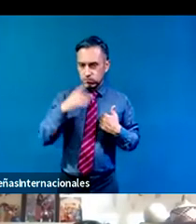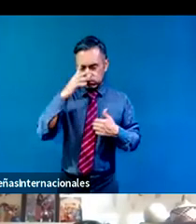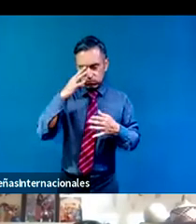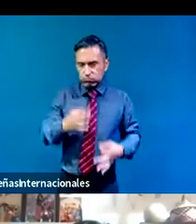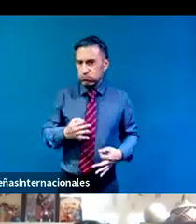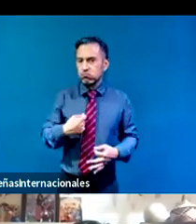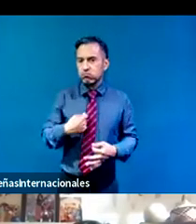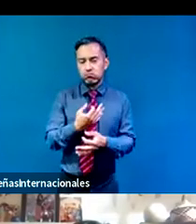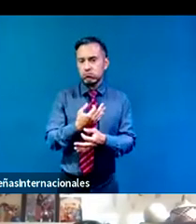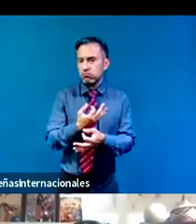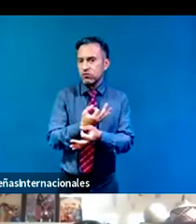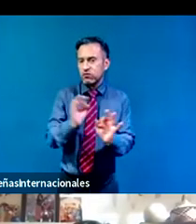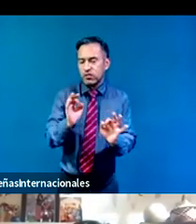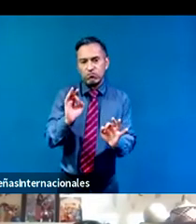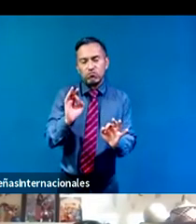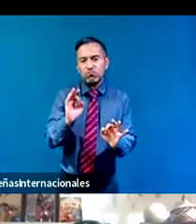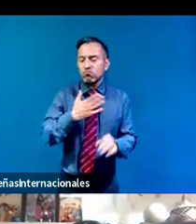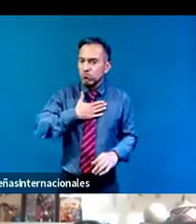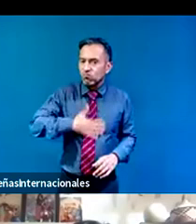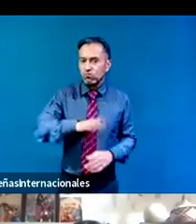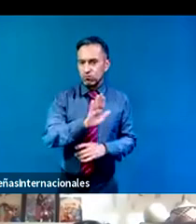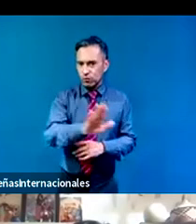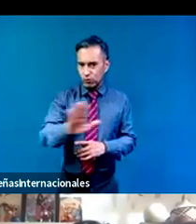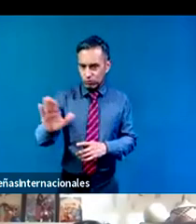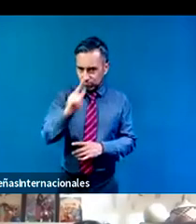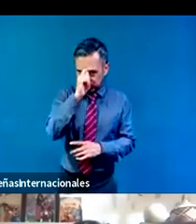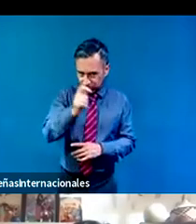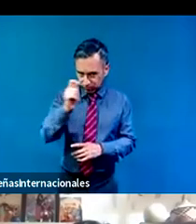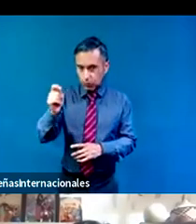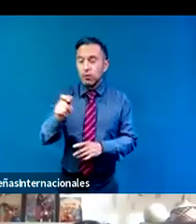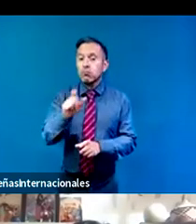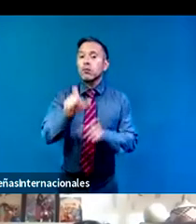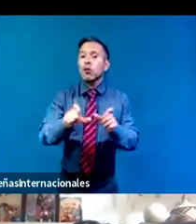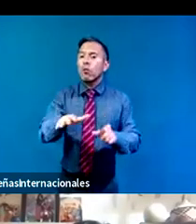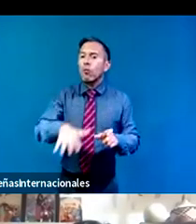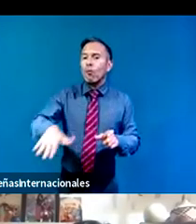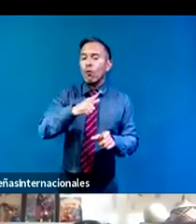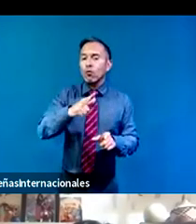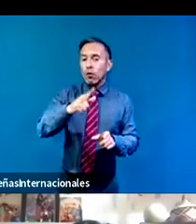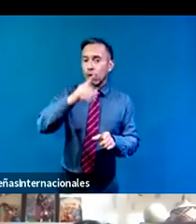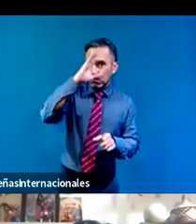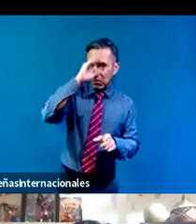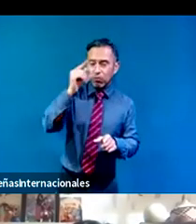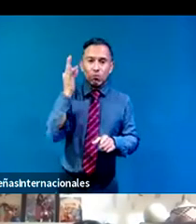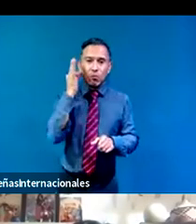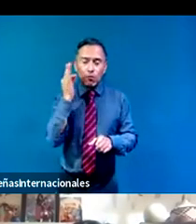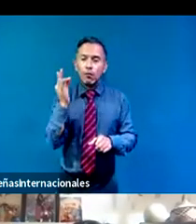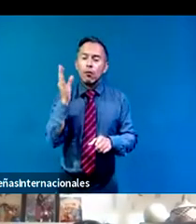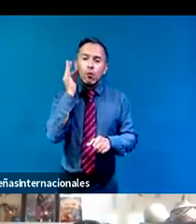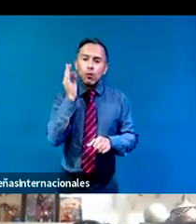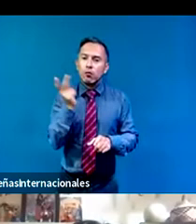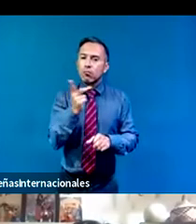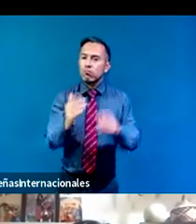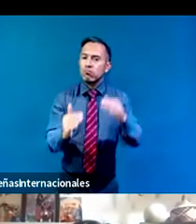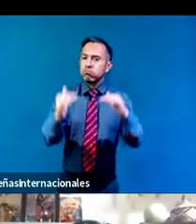una sociedad donde las relaciones de poder se nivelen entre mujeres y hombres. También la justicia